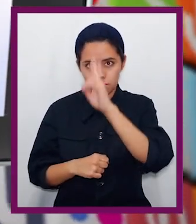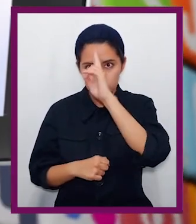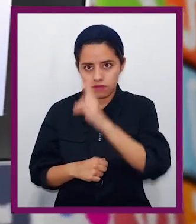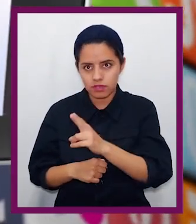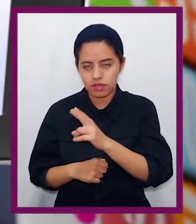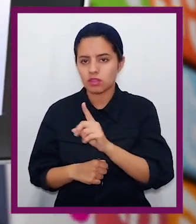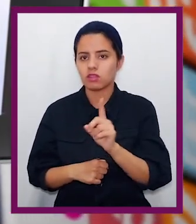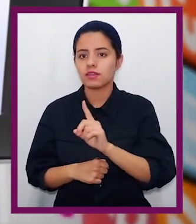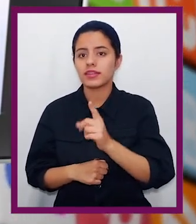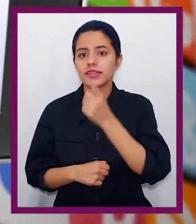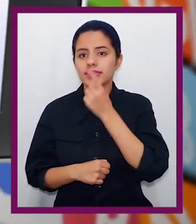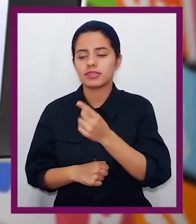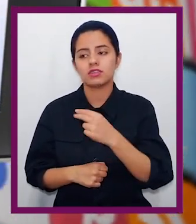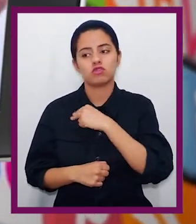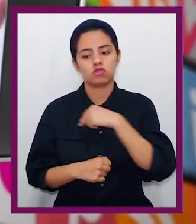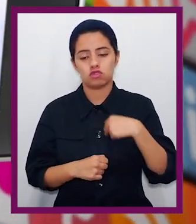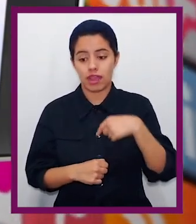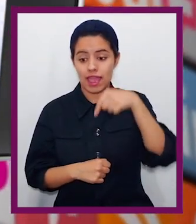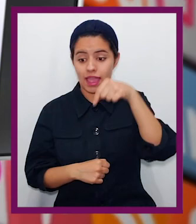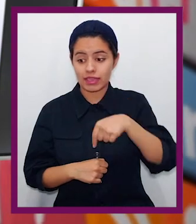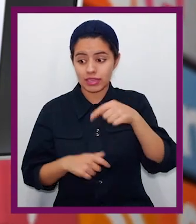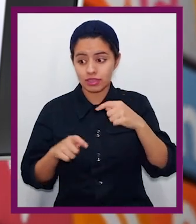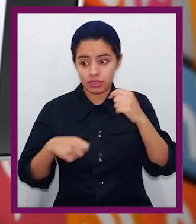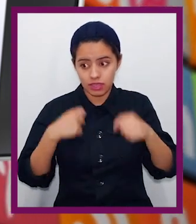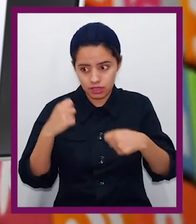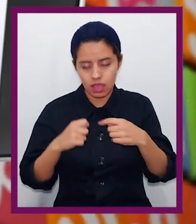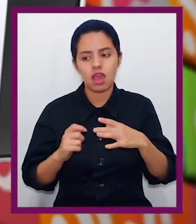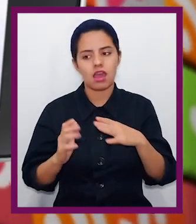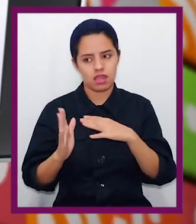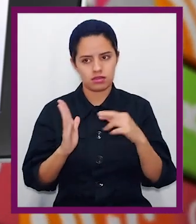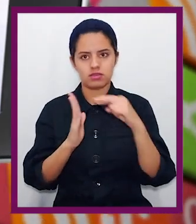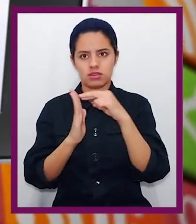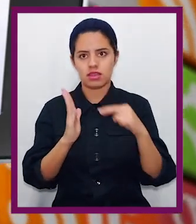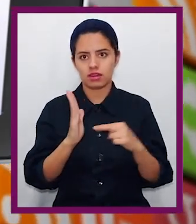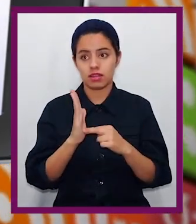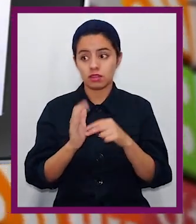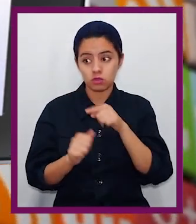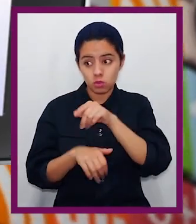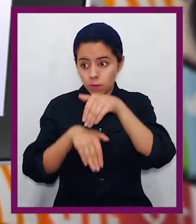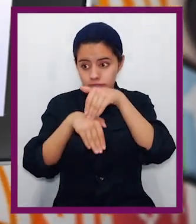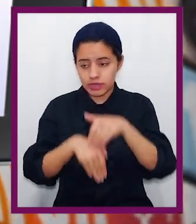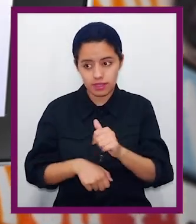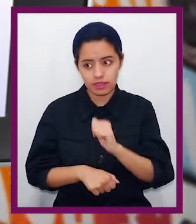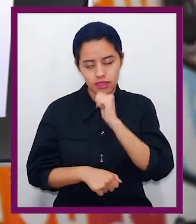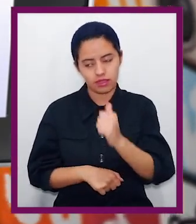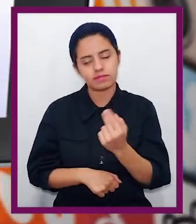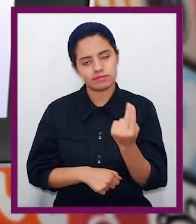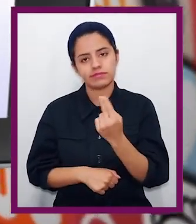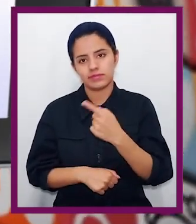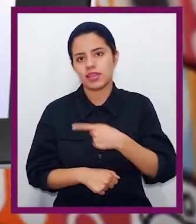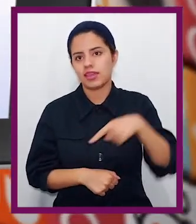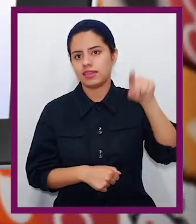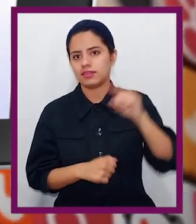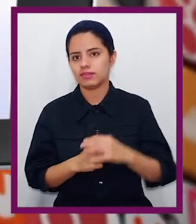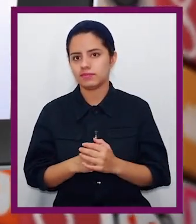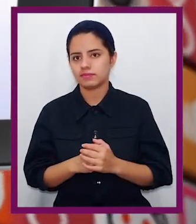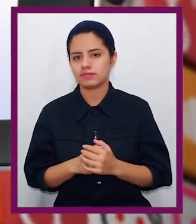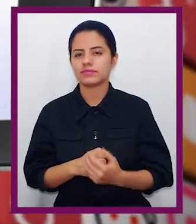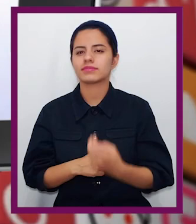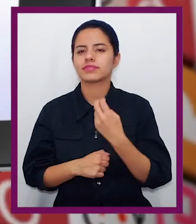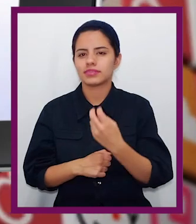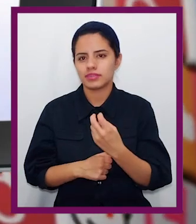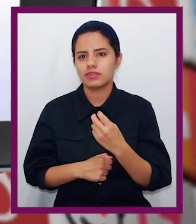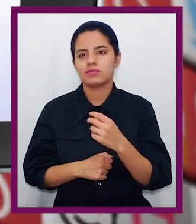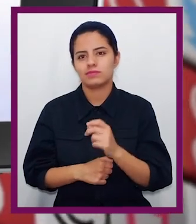te están diciendo es, nosotros tenemos políticas de servicio de esta tal o cual manera, debes de cumplir estas políticas para ser servido. Es una restricción